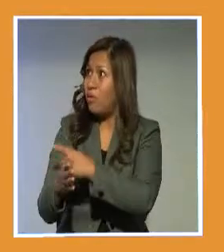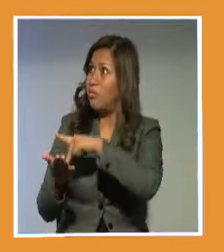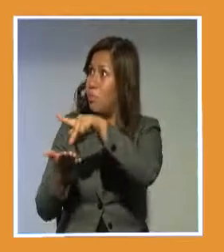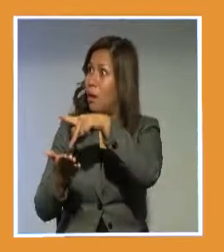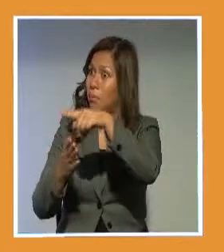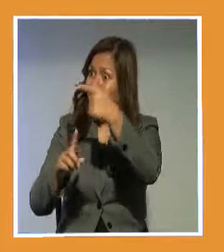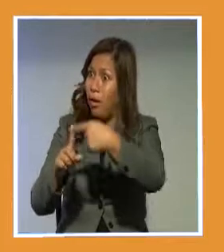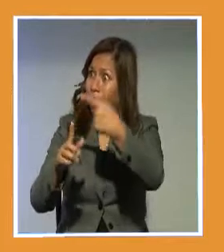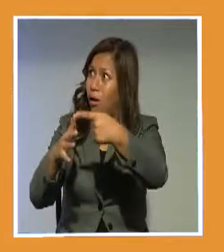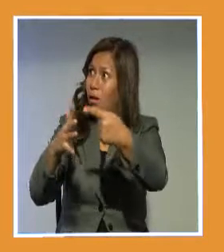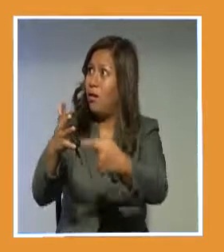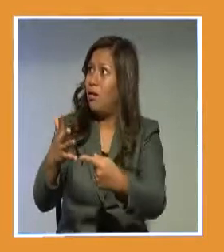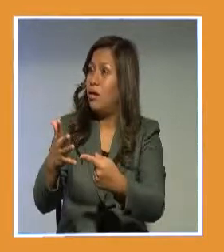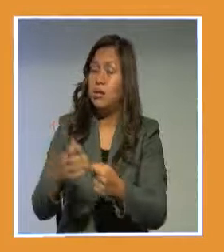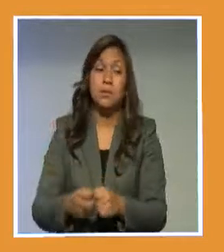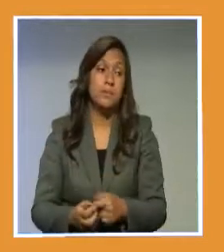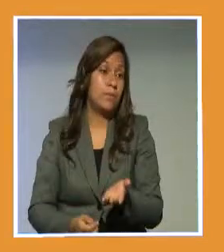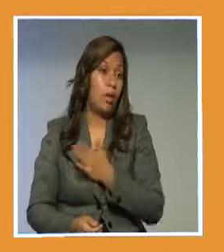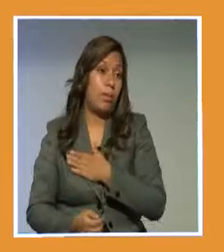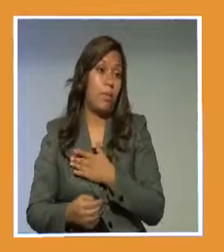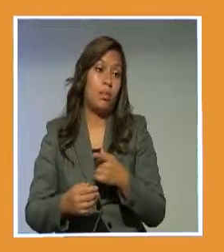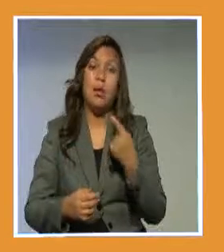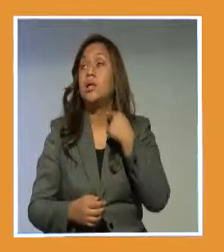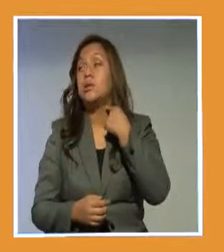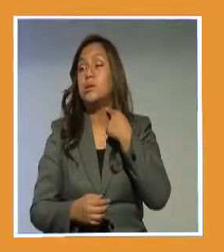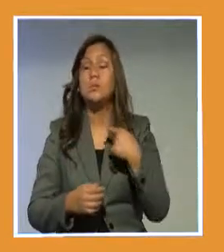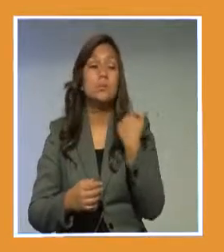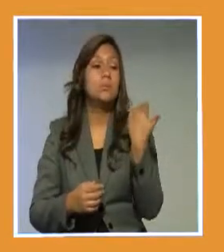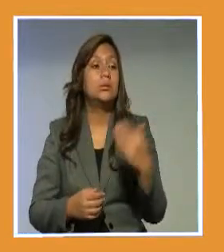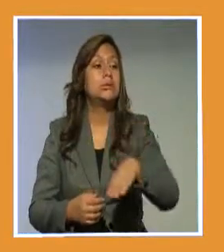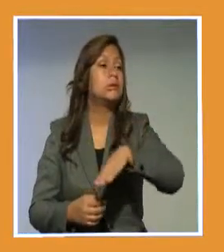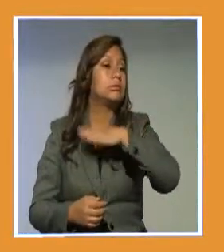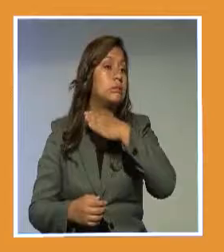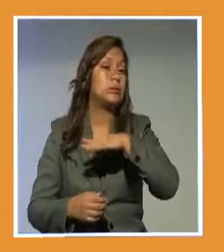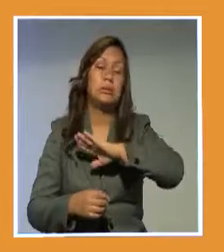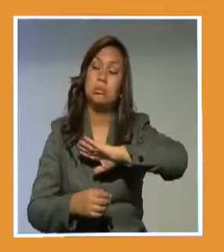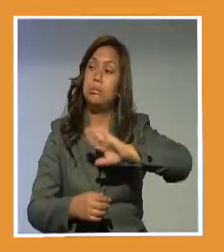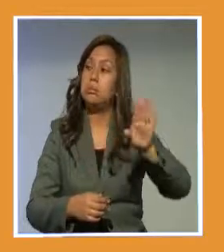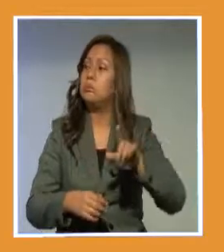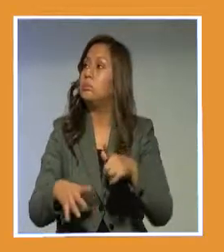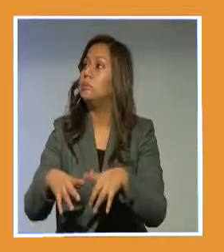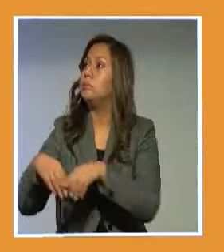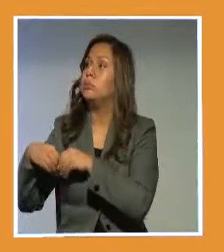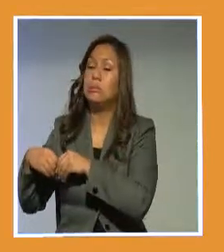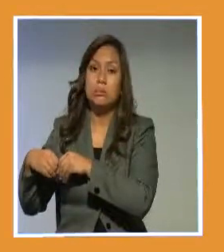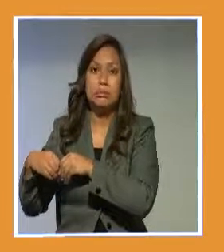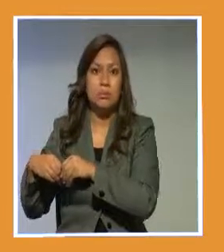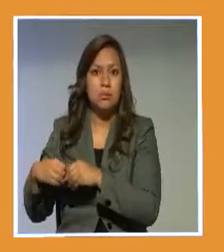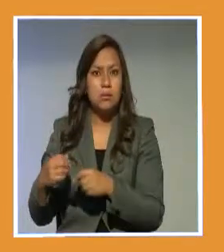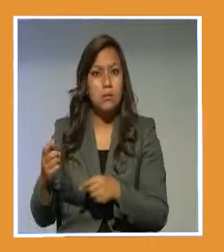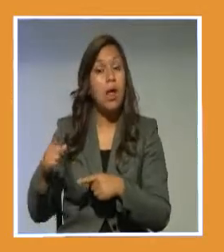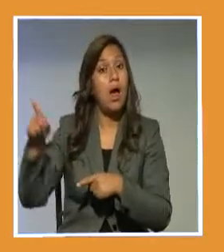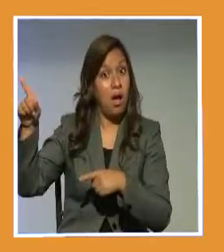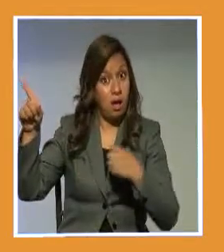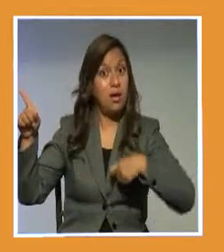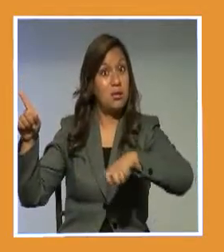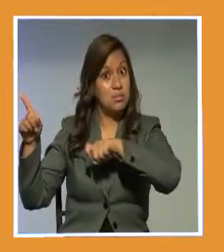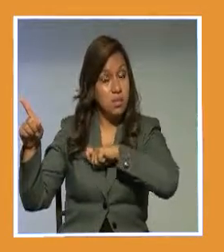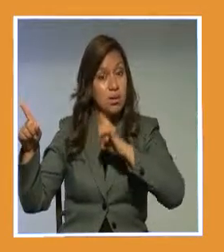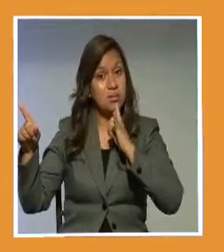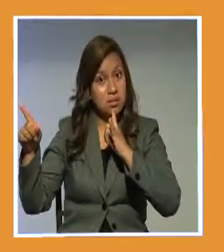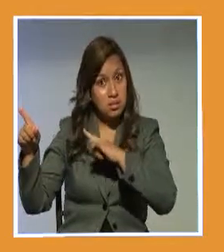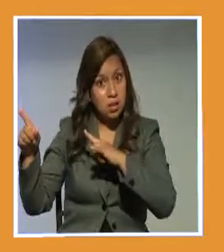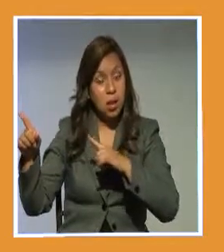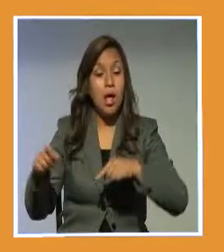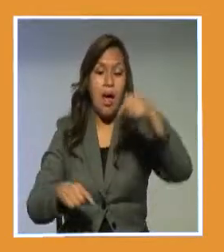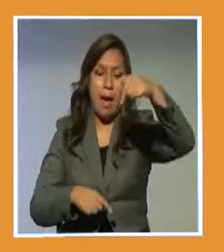quedaron endeudados con el Estado español. Eso también es lo que trata de controlar justamente esta ley, evitando que existan